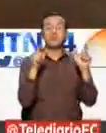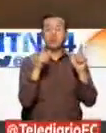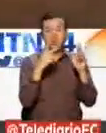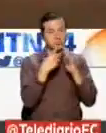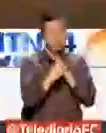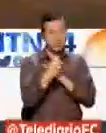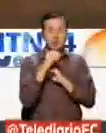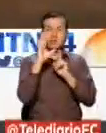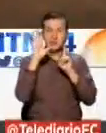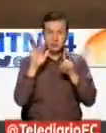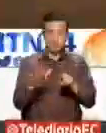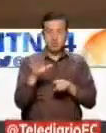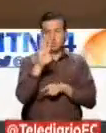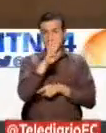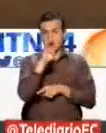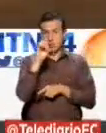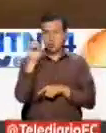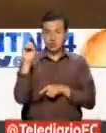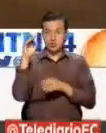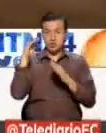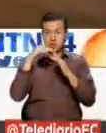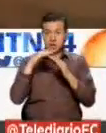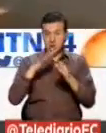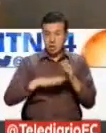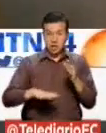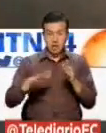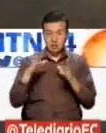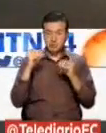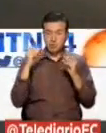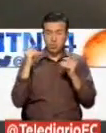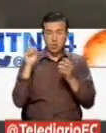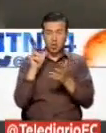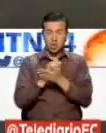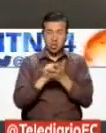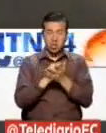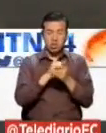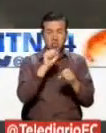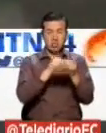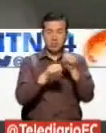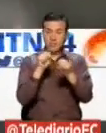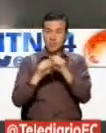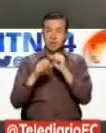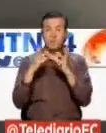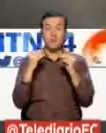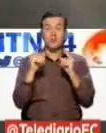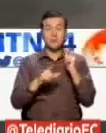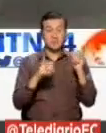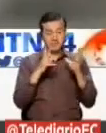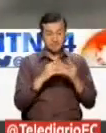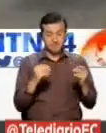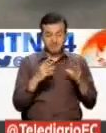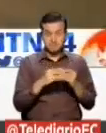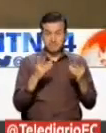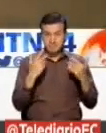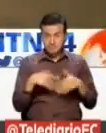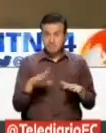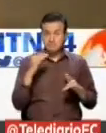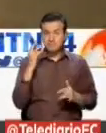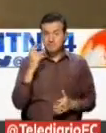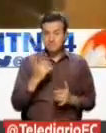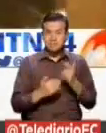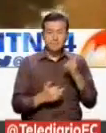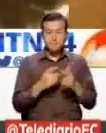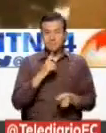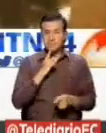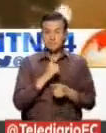de 6,400 viviendas solo en la ciudad de Paradise. Decenas de personas están desaparecidas desde que el fuego comenzó y